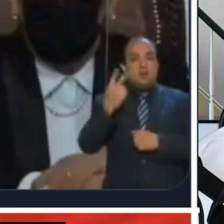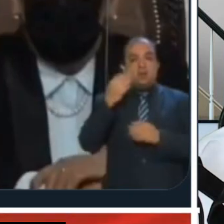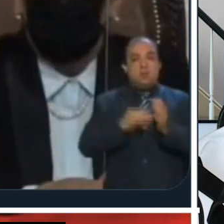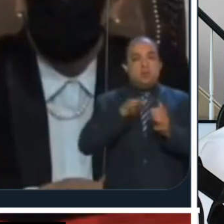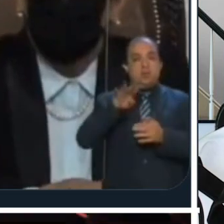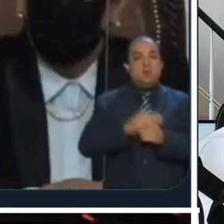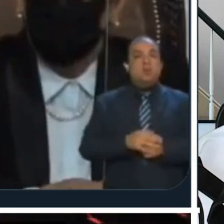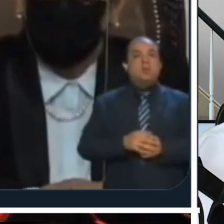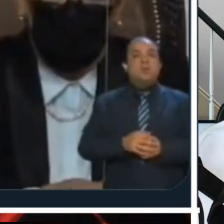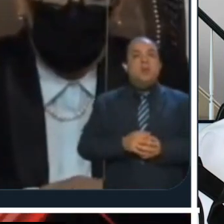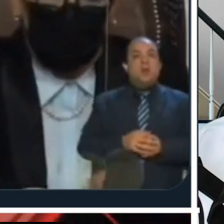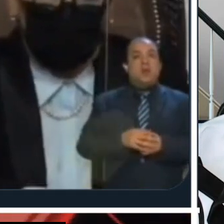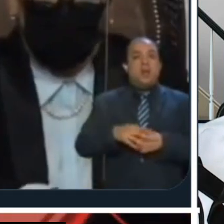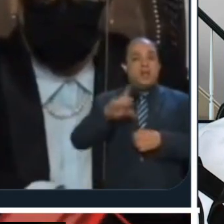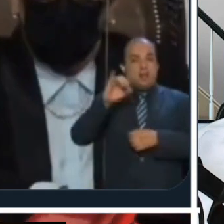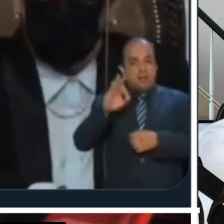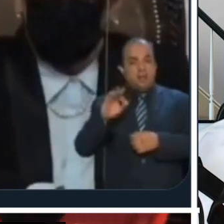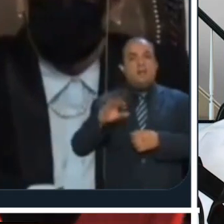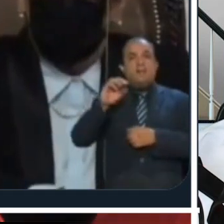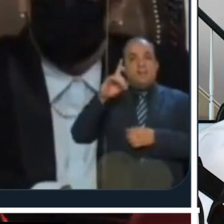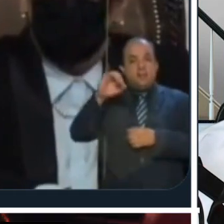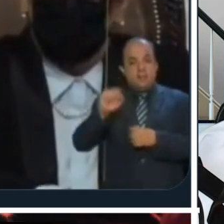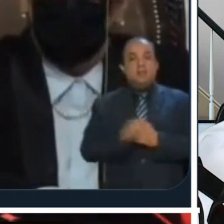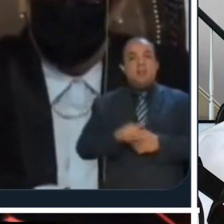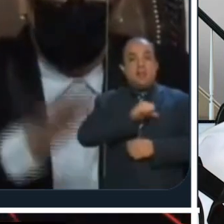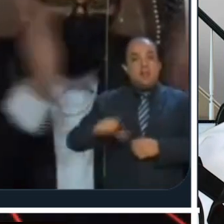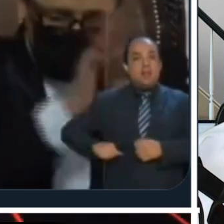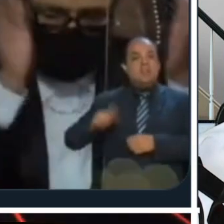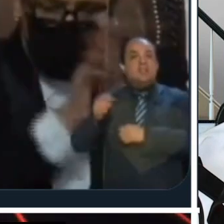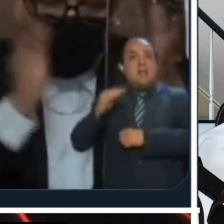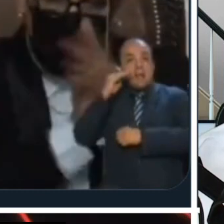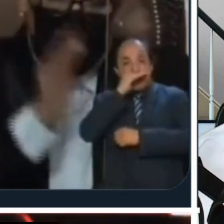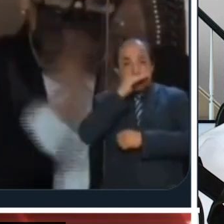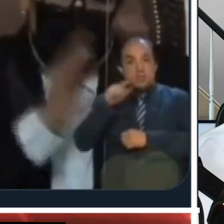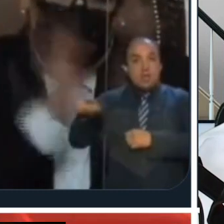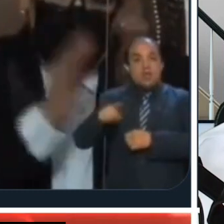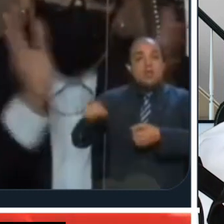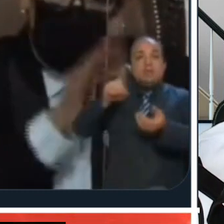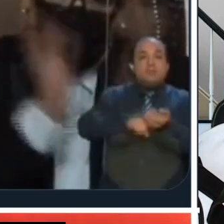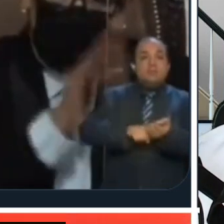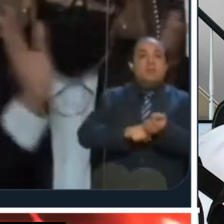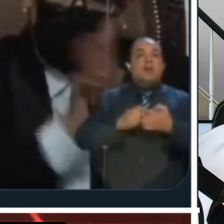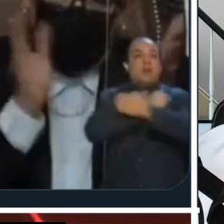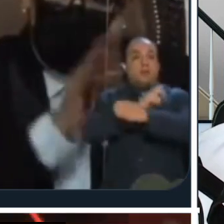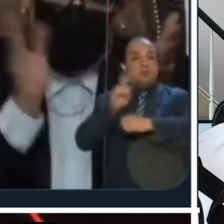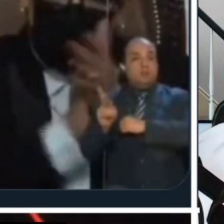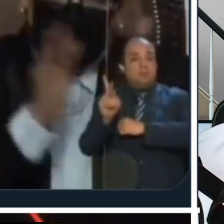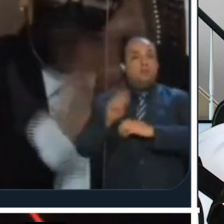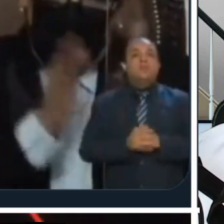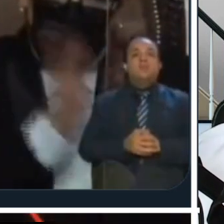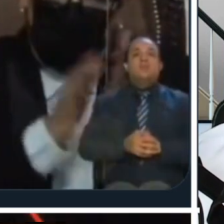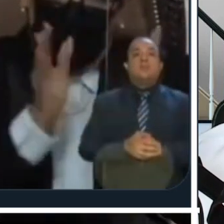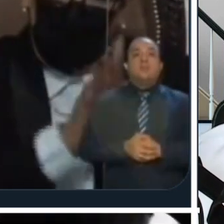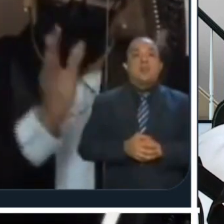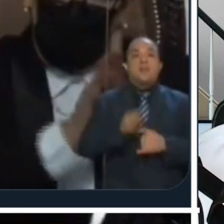de gobierno. La jefa de gobierno Claudia Sheinbaum señala en su tercer informe de gobierno que